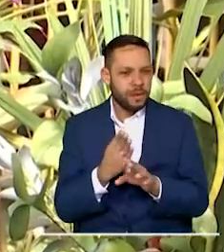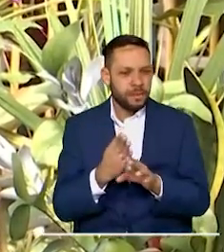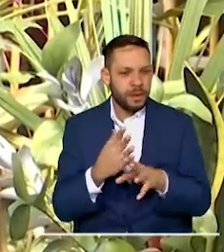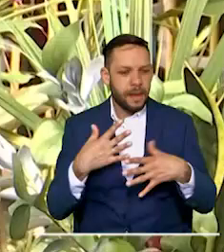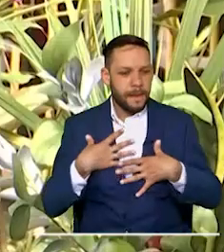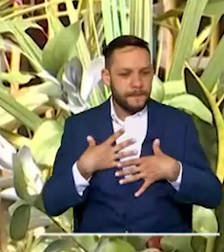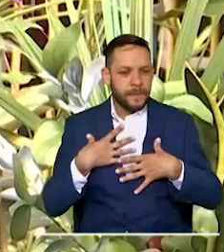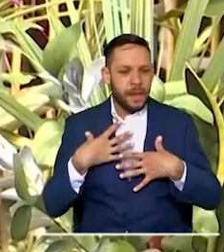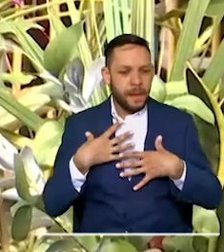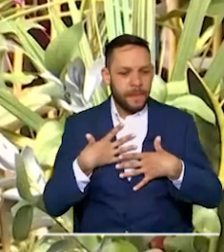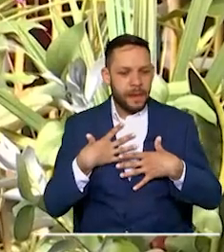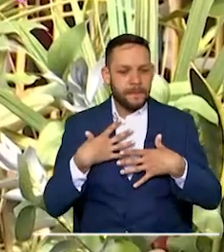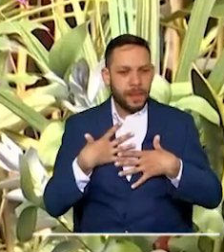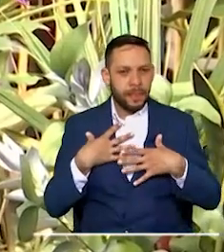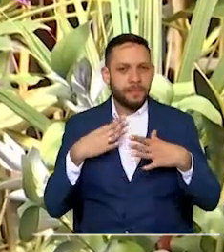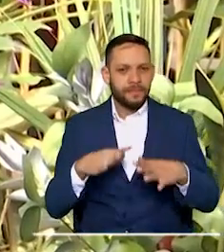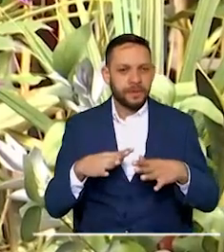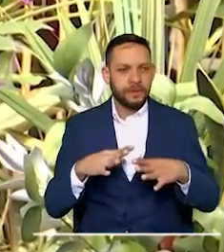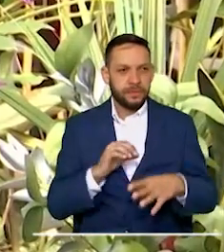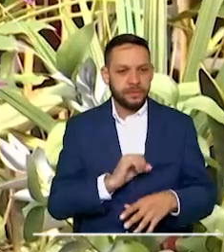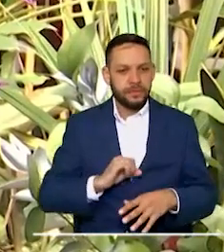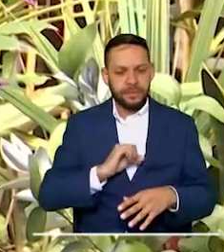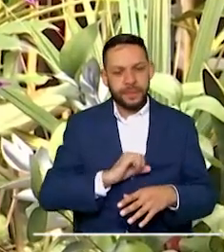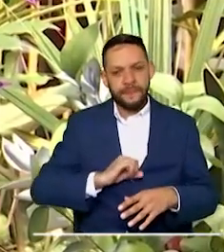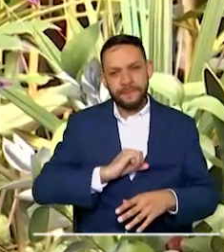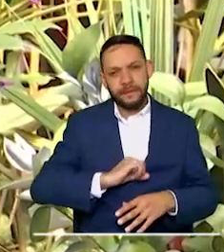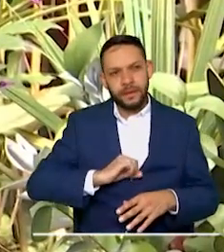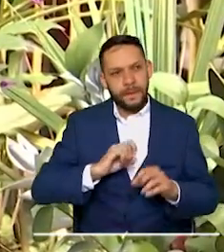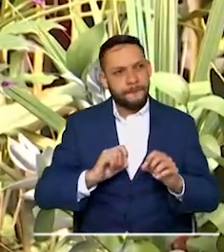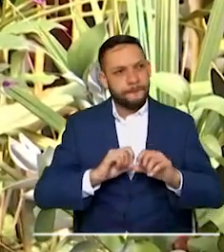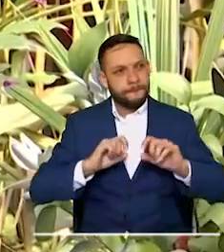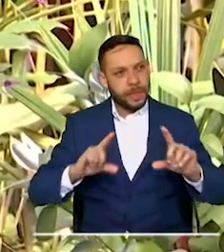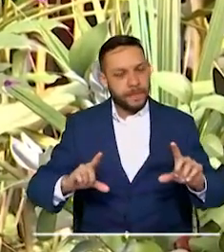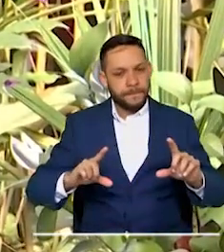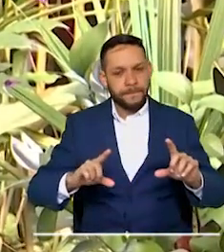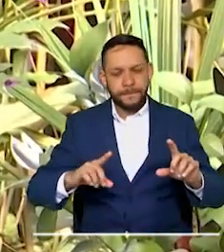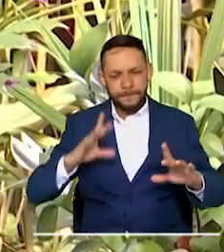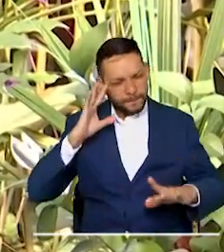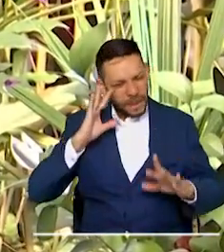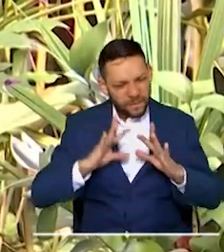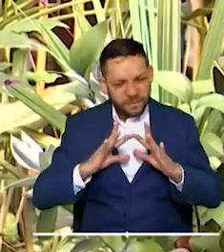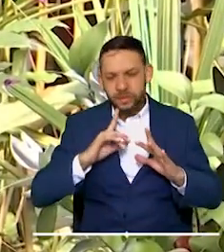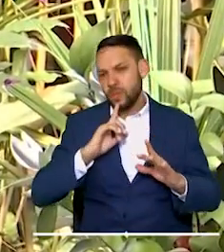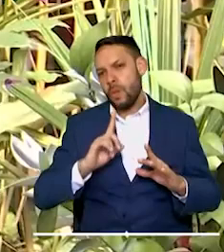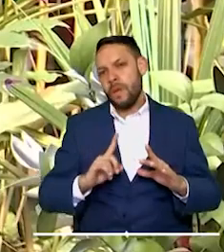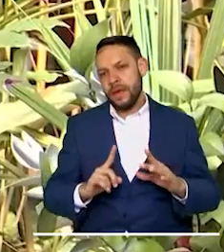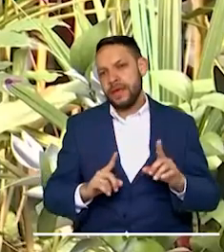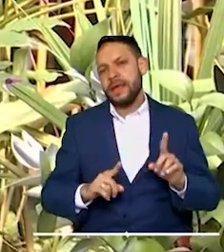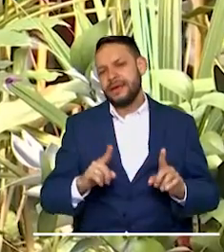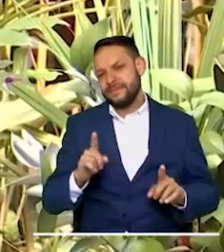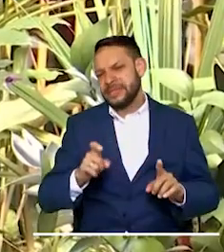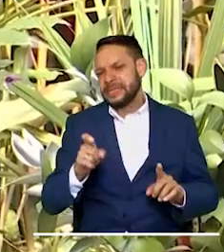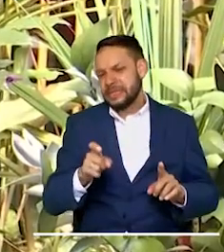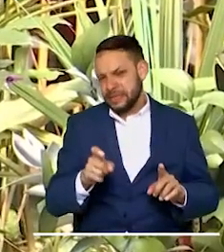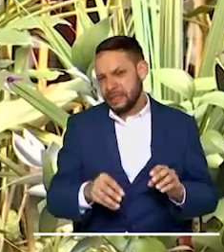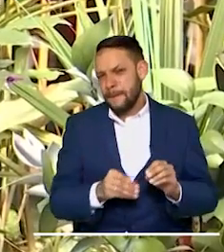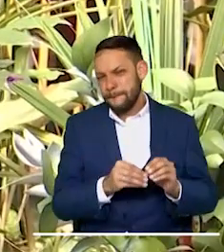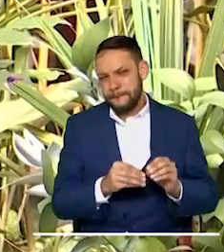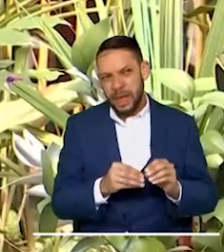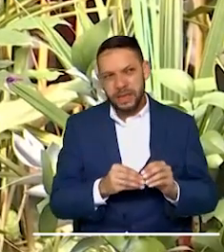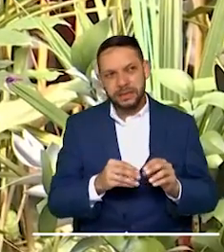bronquiales, se utiliza la ecografía, pero no es el método electivo para ver de pronto una masa en un